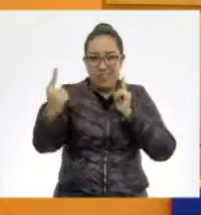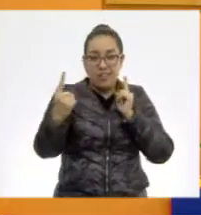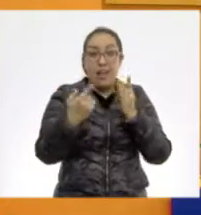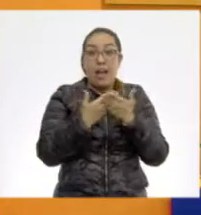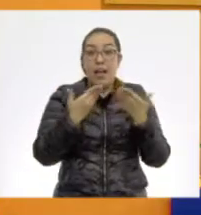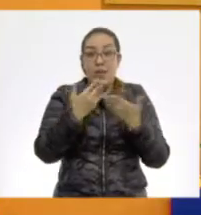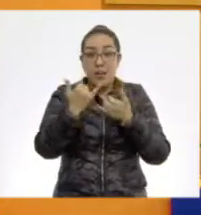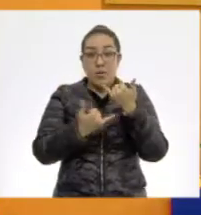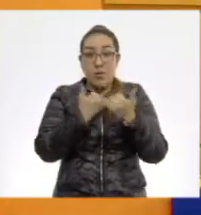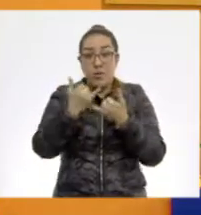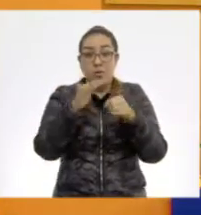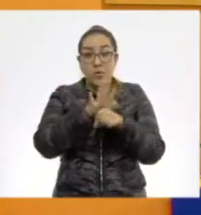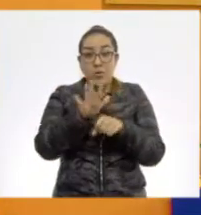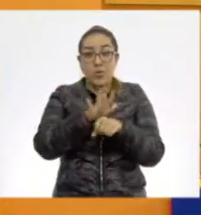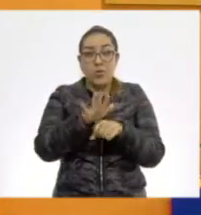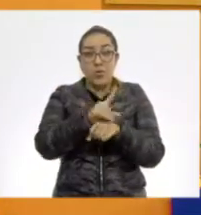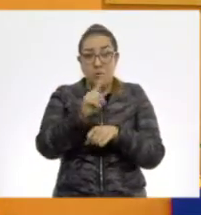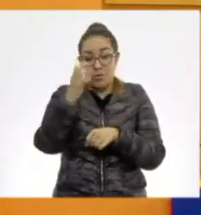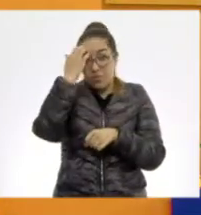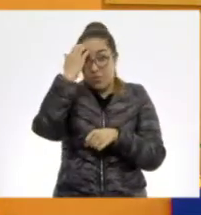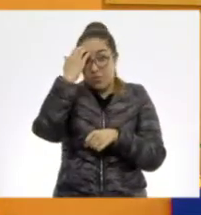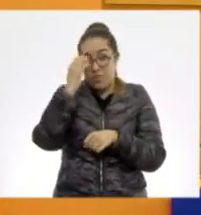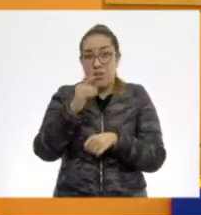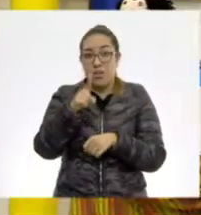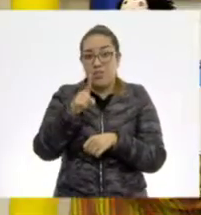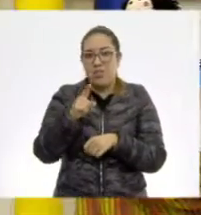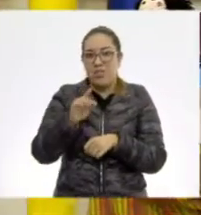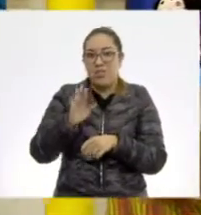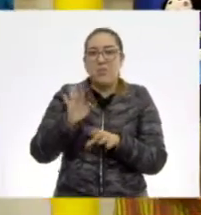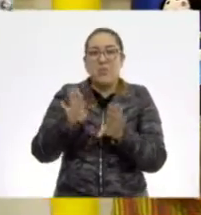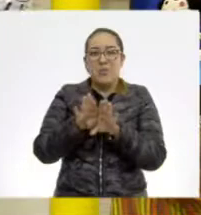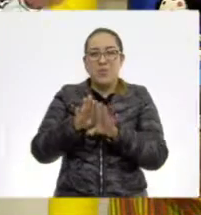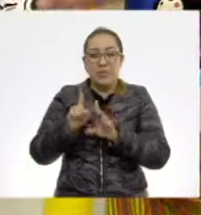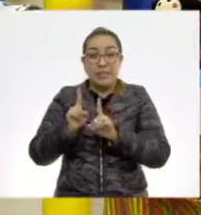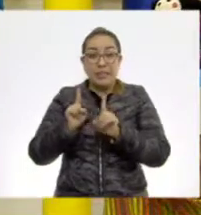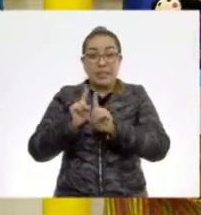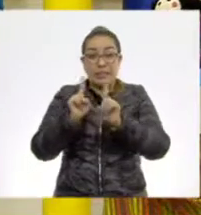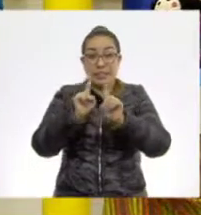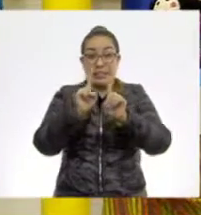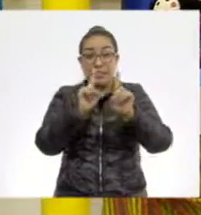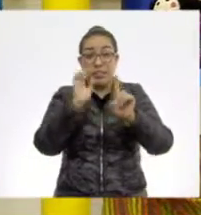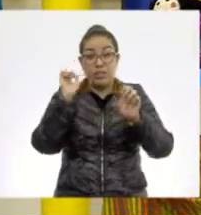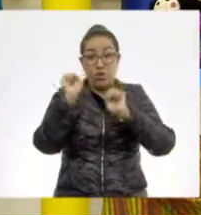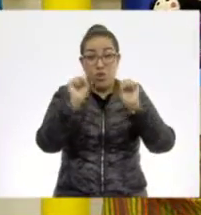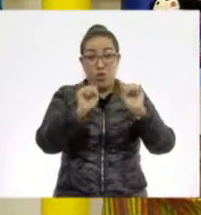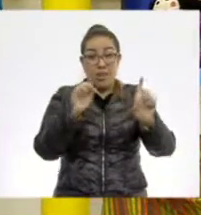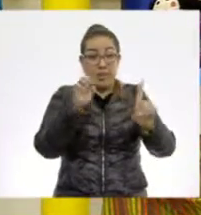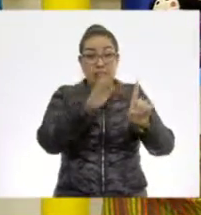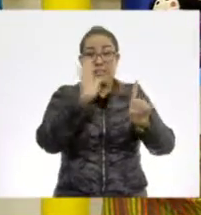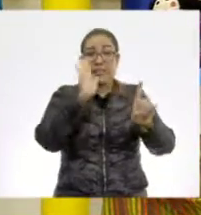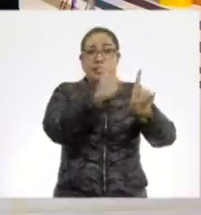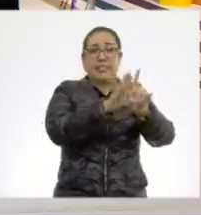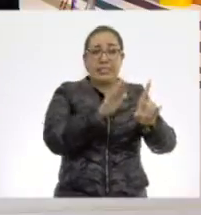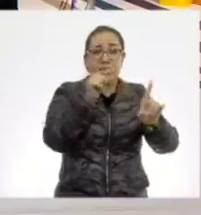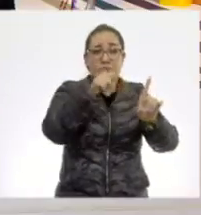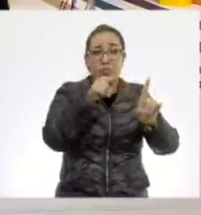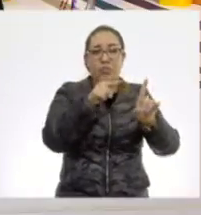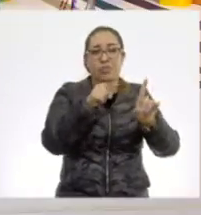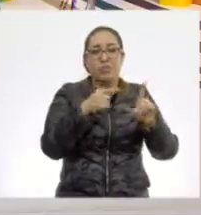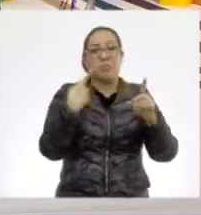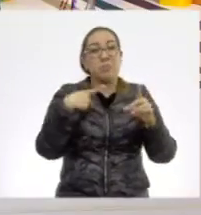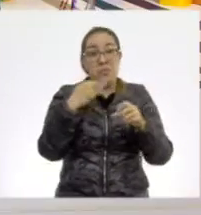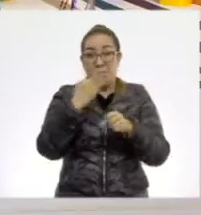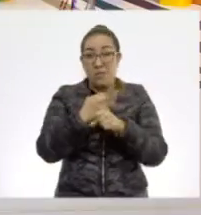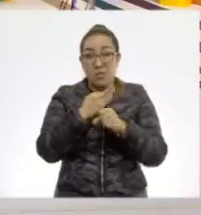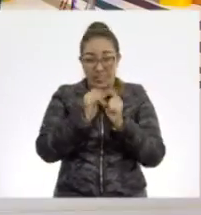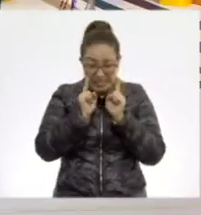que jugamos a las traes? ¿Conoces el juego de las traes? ¡Ah, sí! Yo corro y usted trata de alcanzarme, pero yo no me dejo. Pero no podemos jugar a las